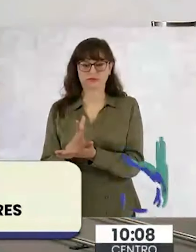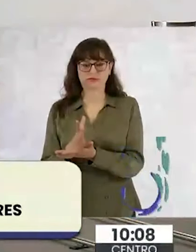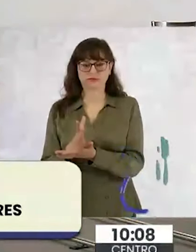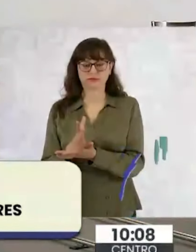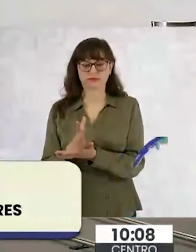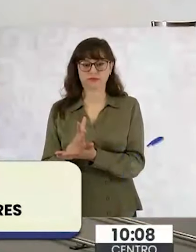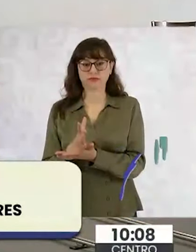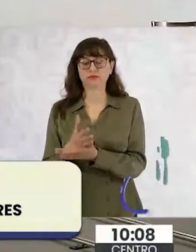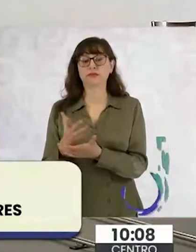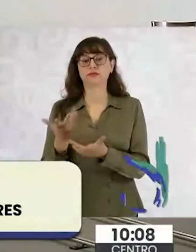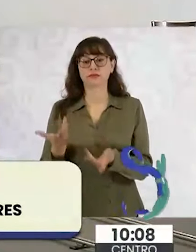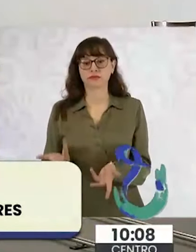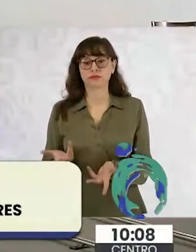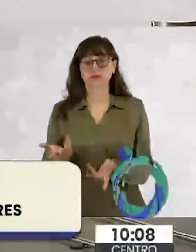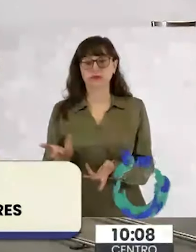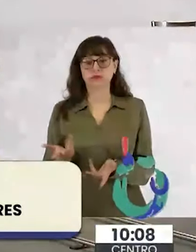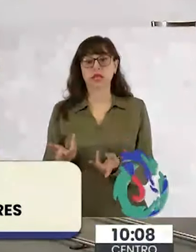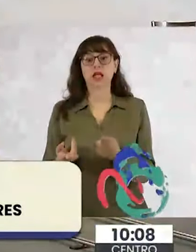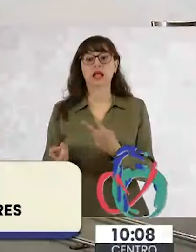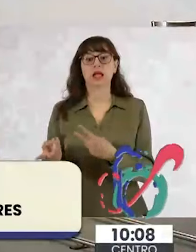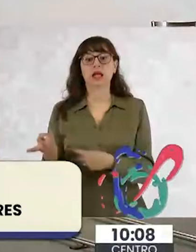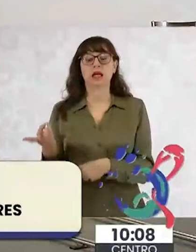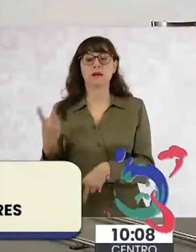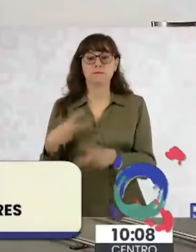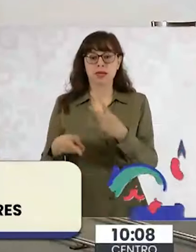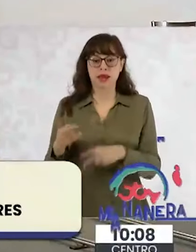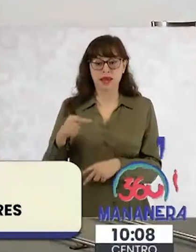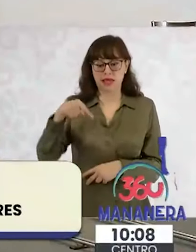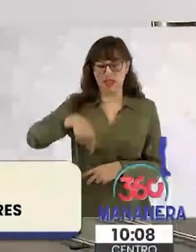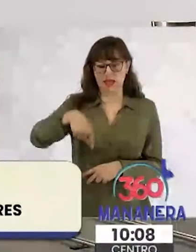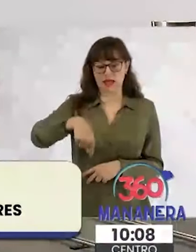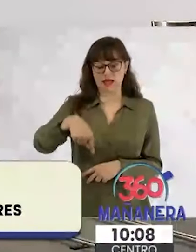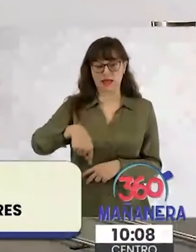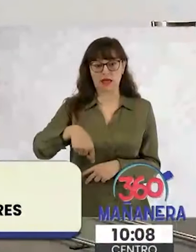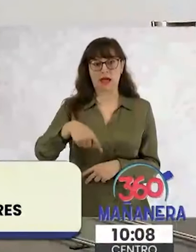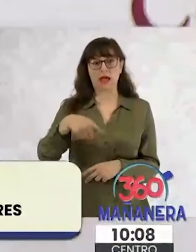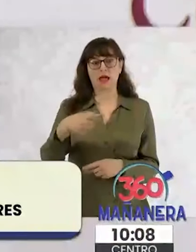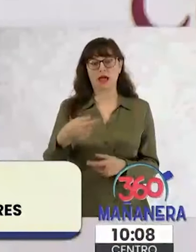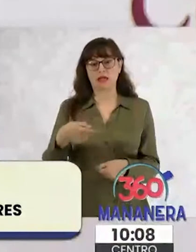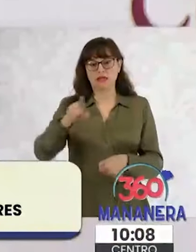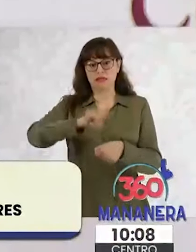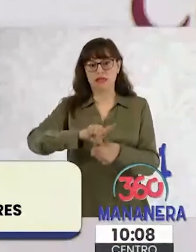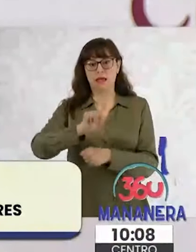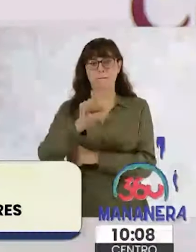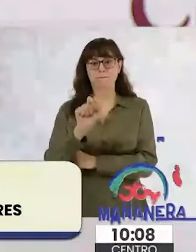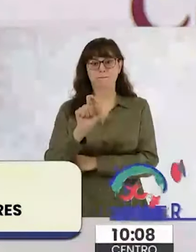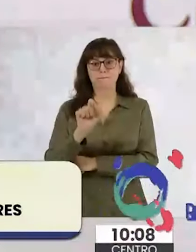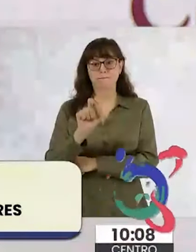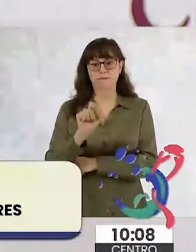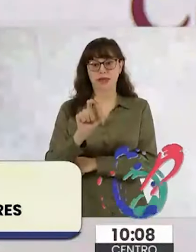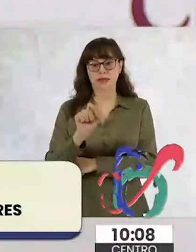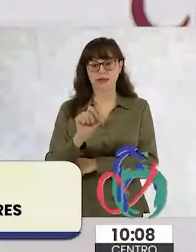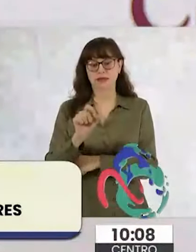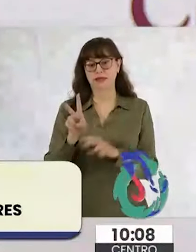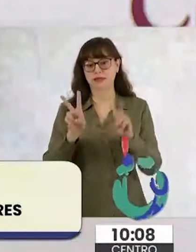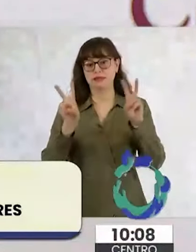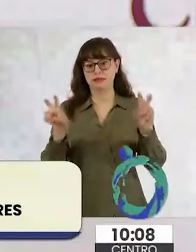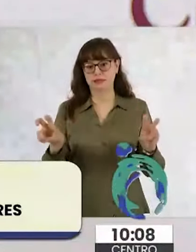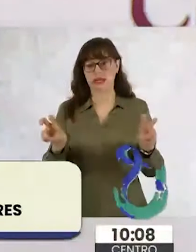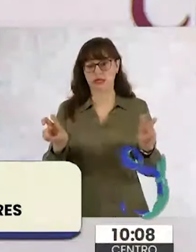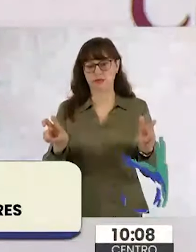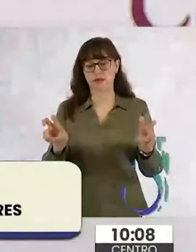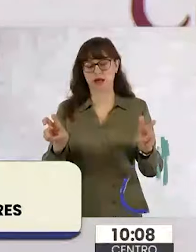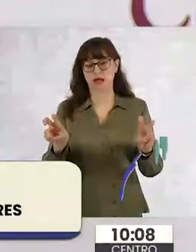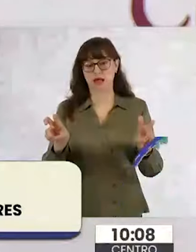regresar el propio 19 para estar aquí el día 20 eh Para todas las celebraciones